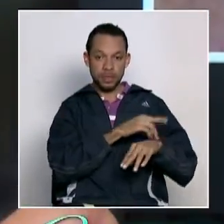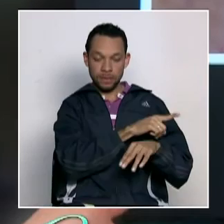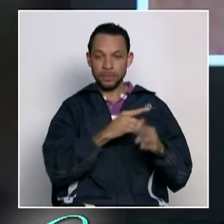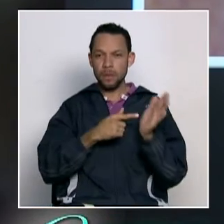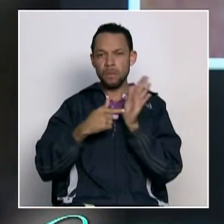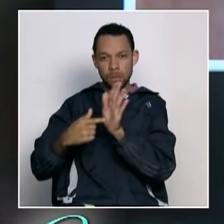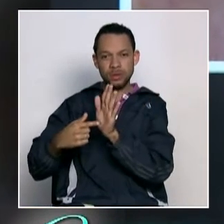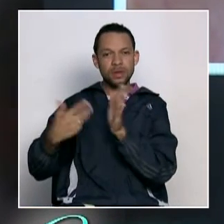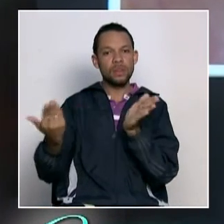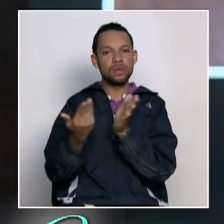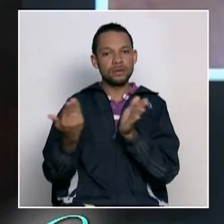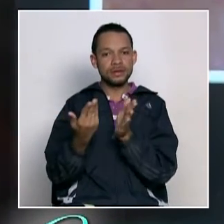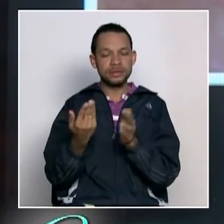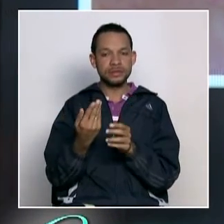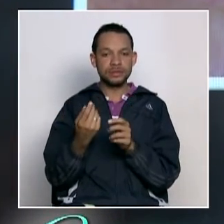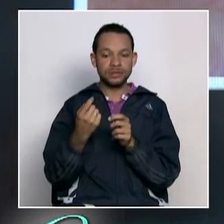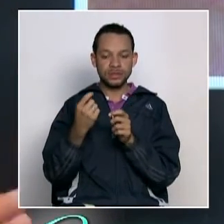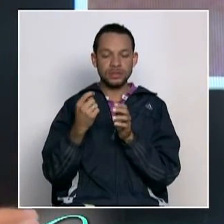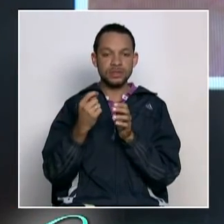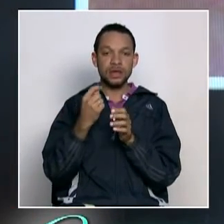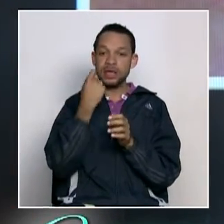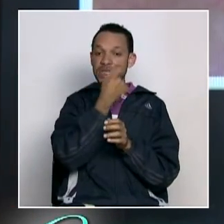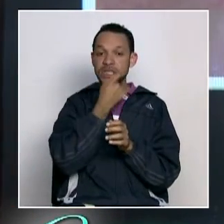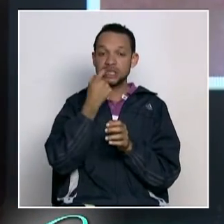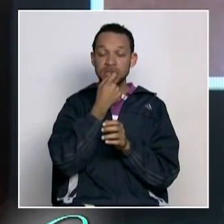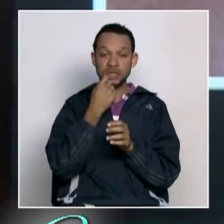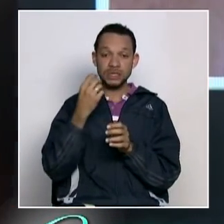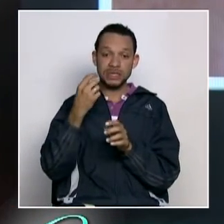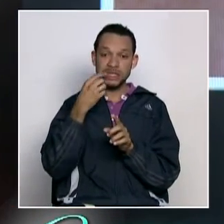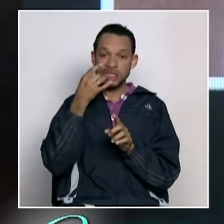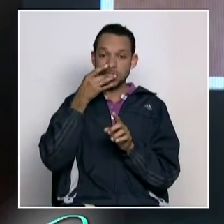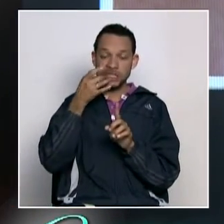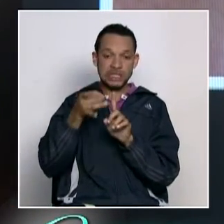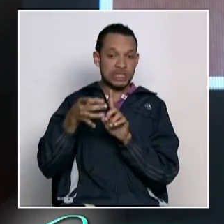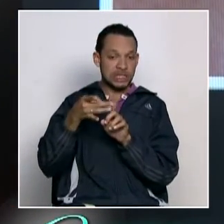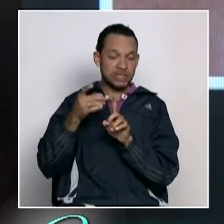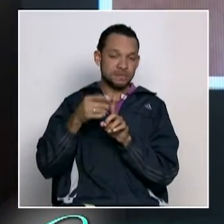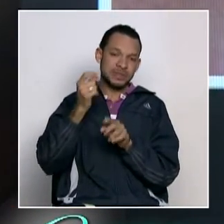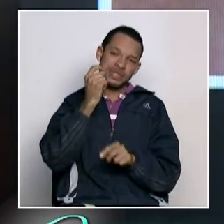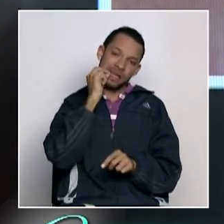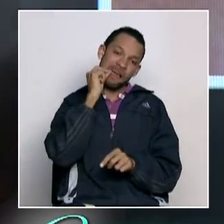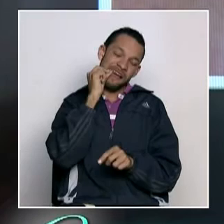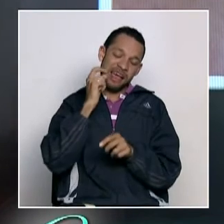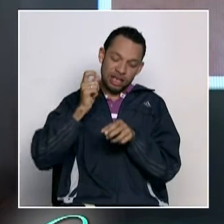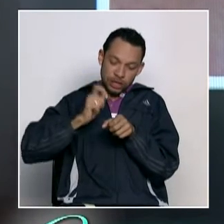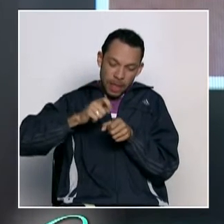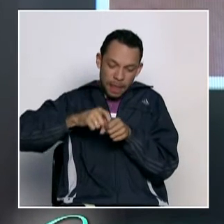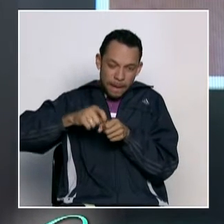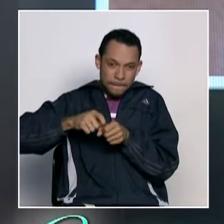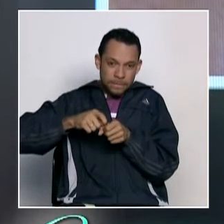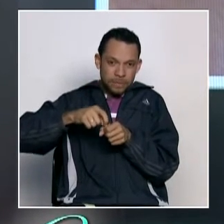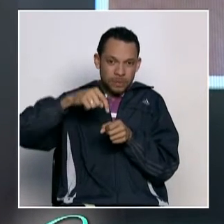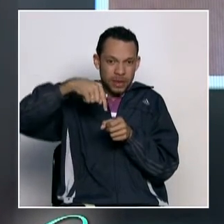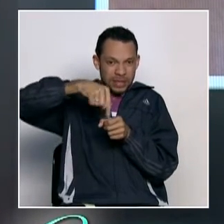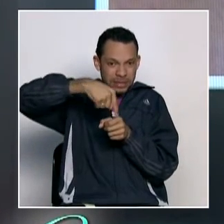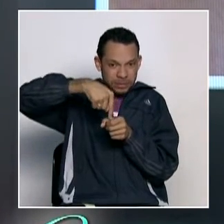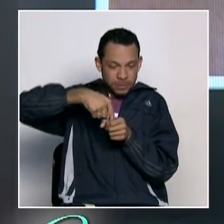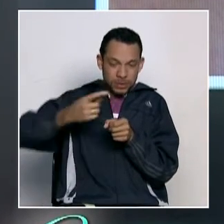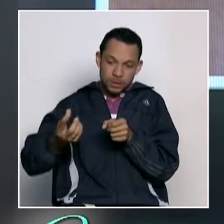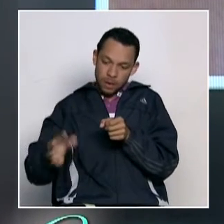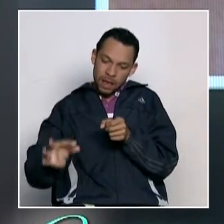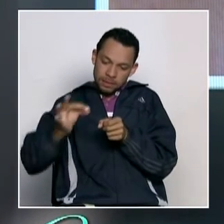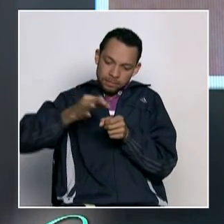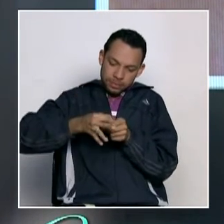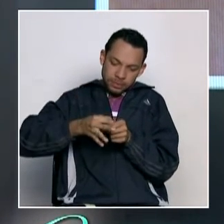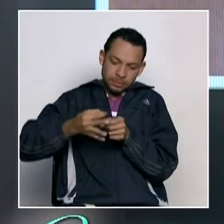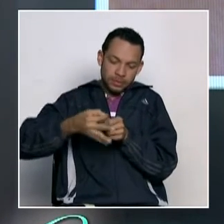nos... Ahí vemos unas amalgamas, tiene unas amalgamas de esas de plata mercurio, que hoy en día estamos diciendo que se deben cambiar